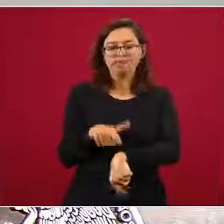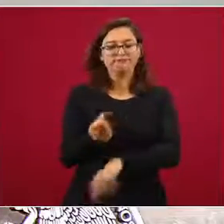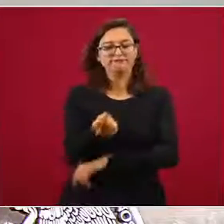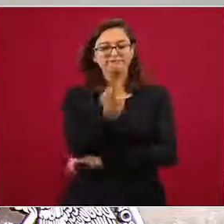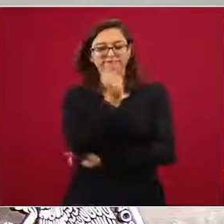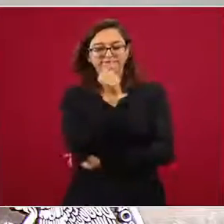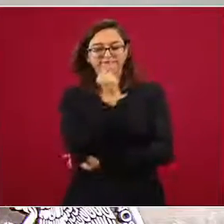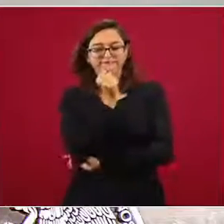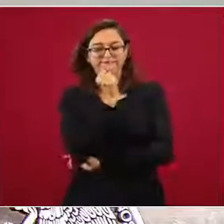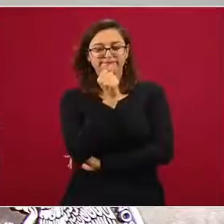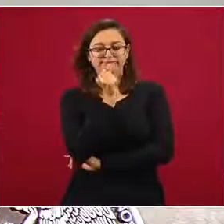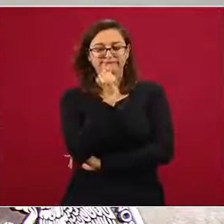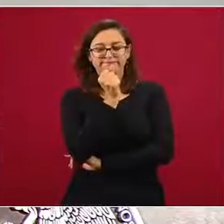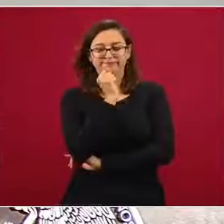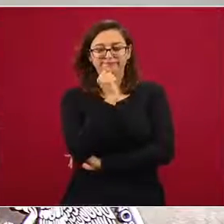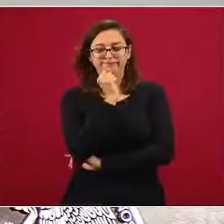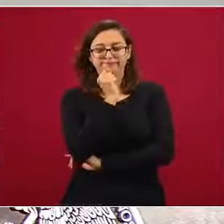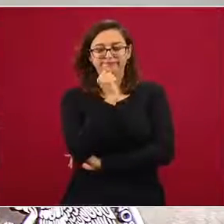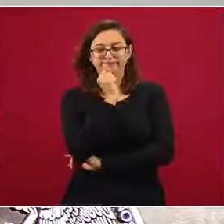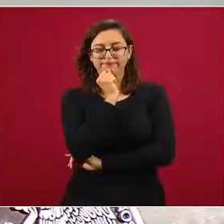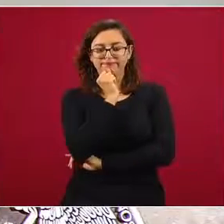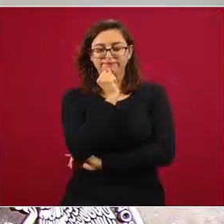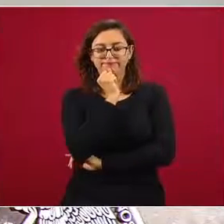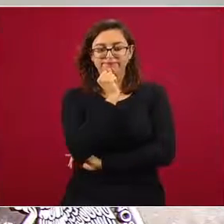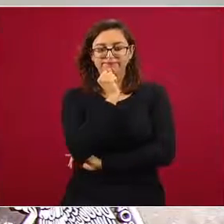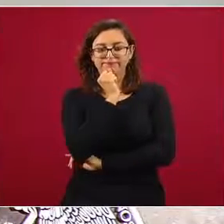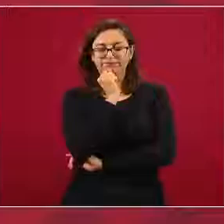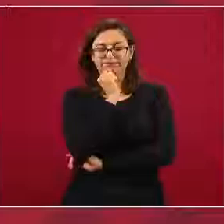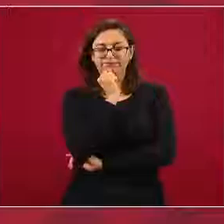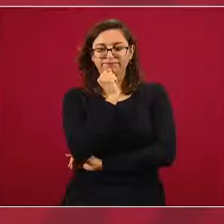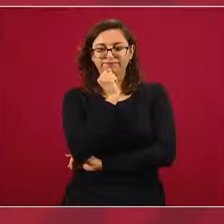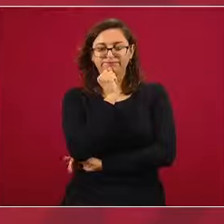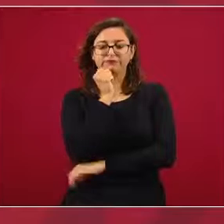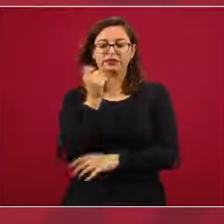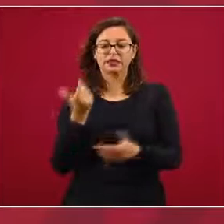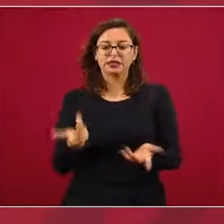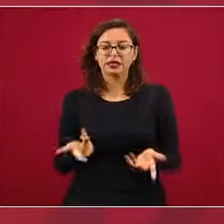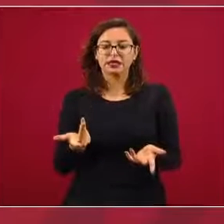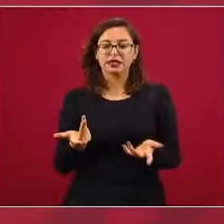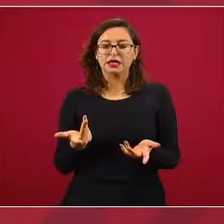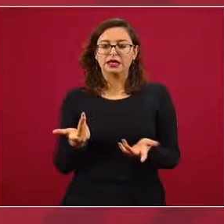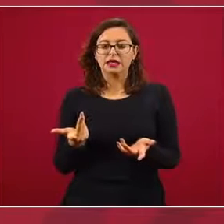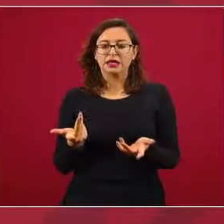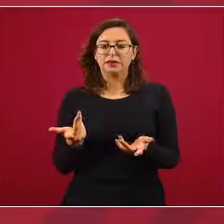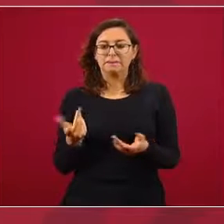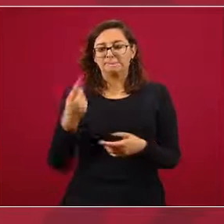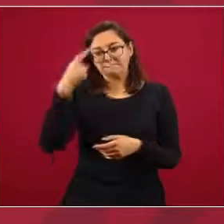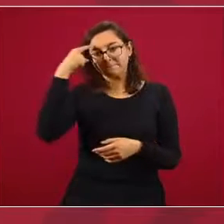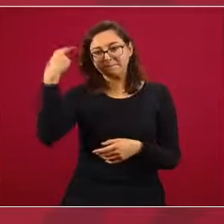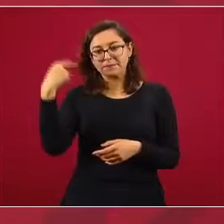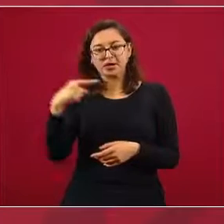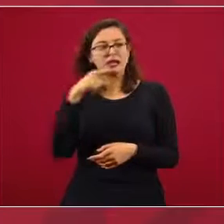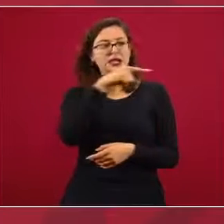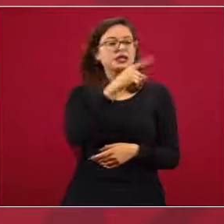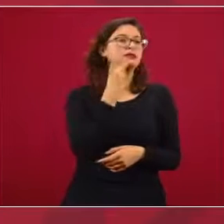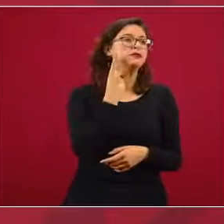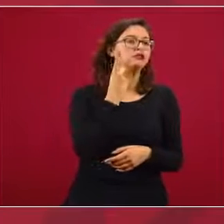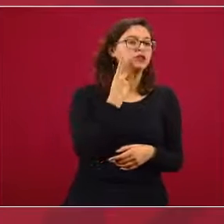que no sea la misma hora de la sesión del